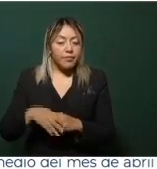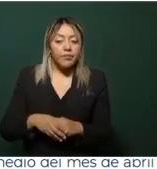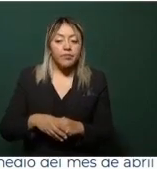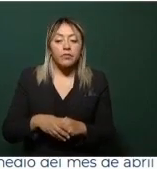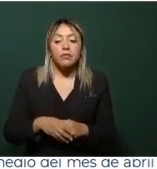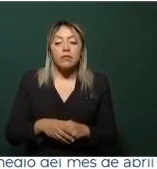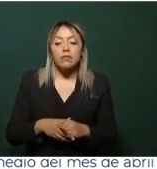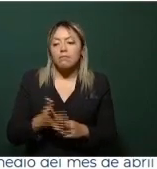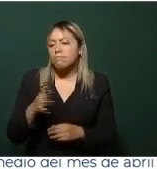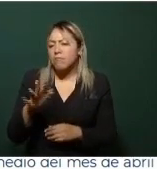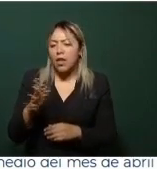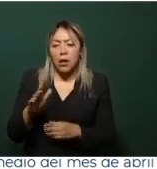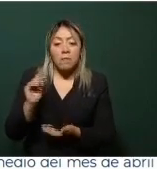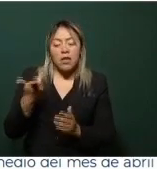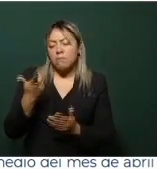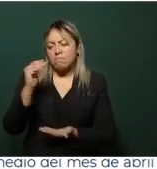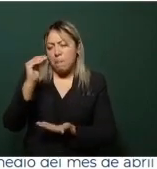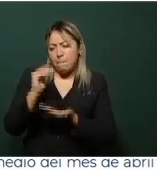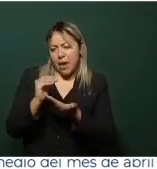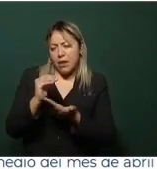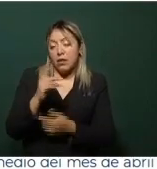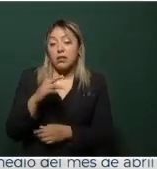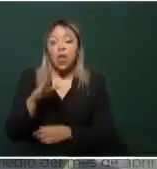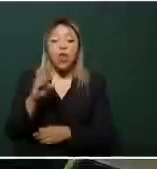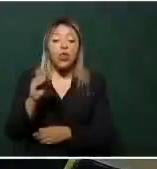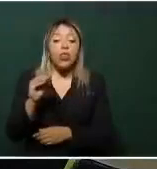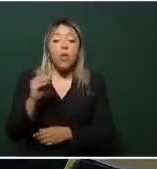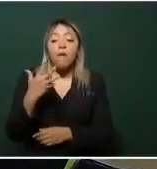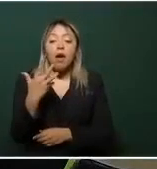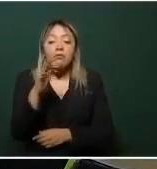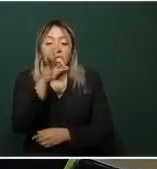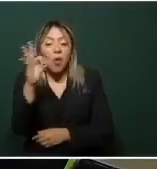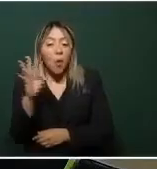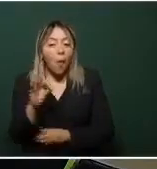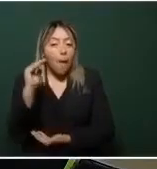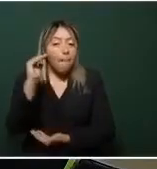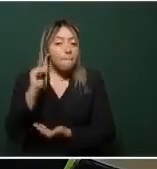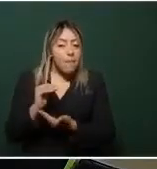Estamos hablando de una disminución del 95%.